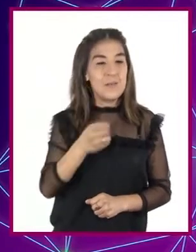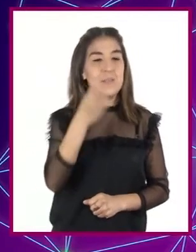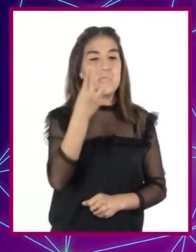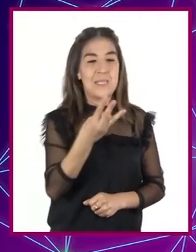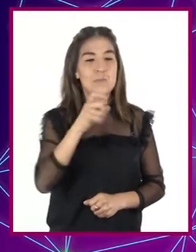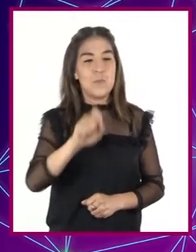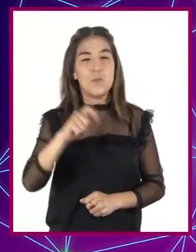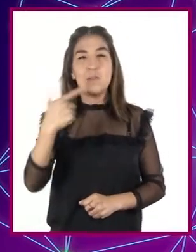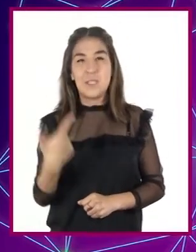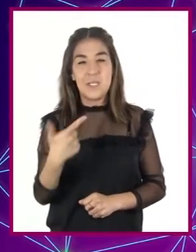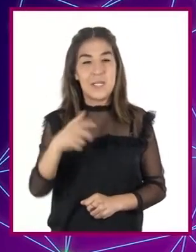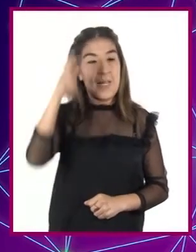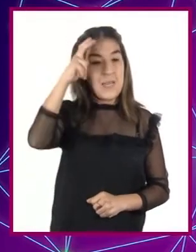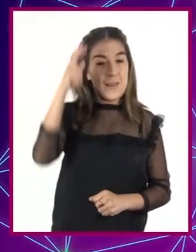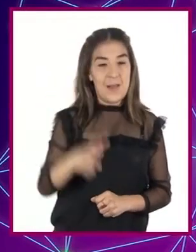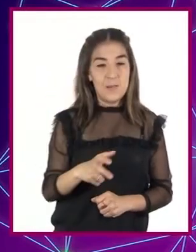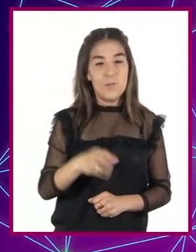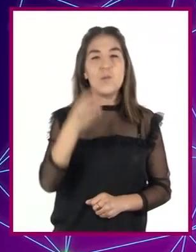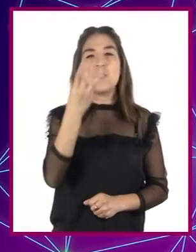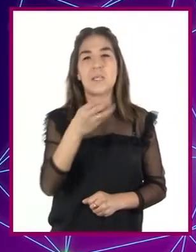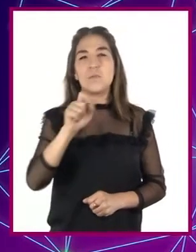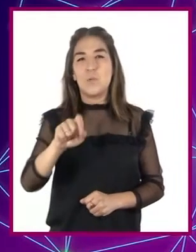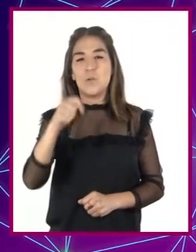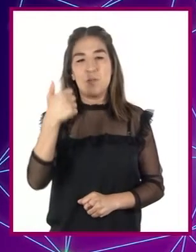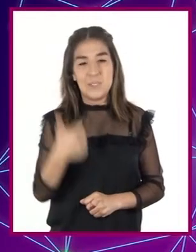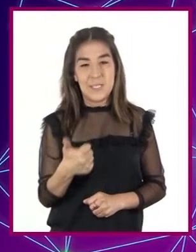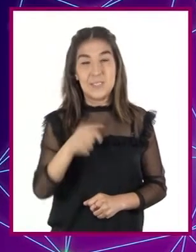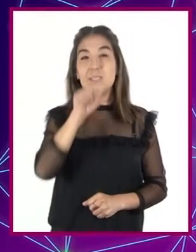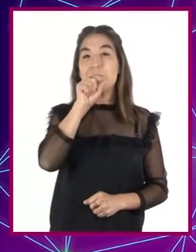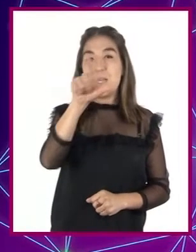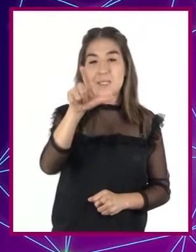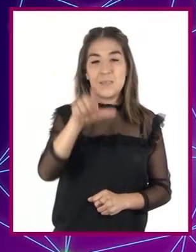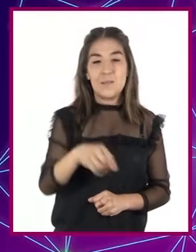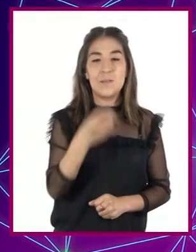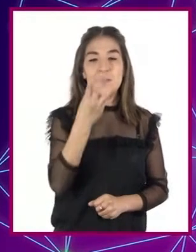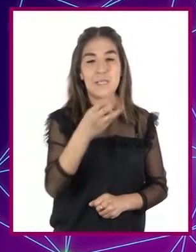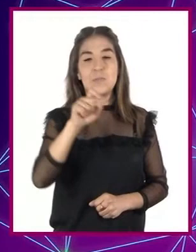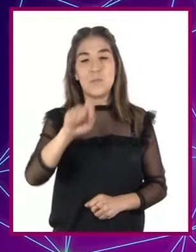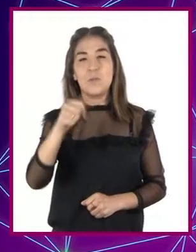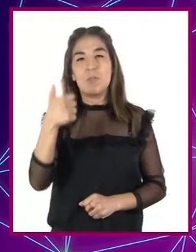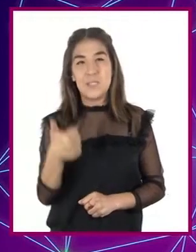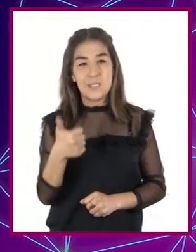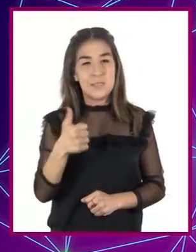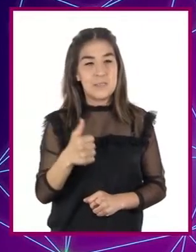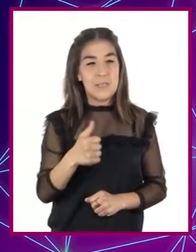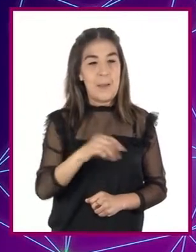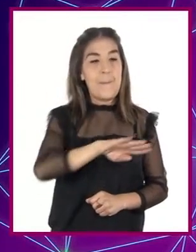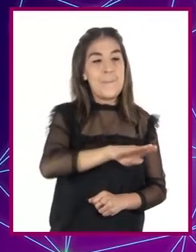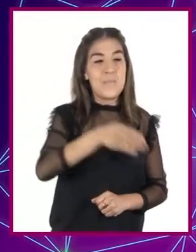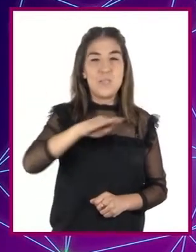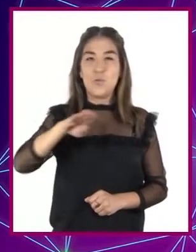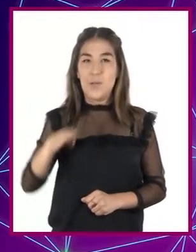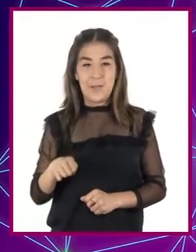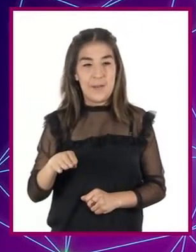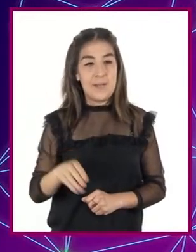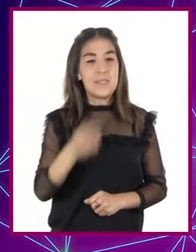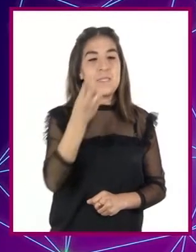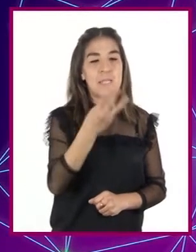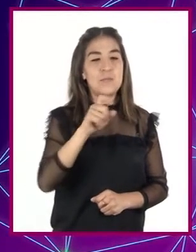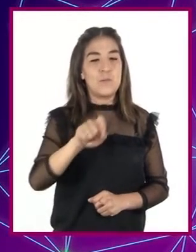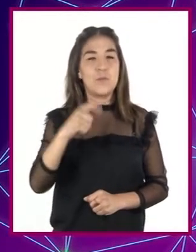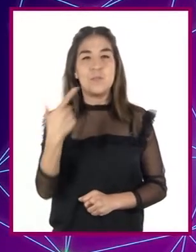3.7. Hidalgo, 3.6. Jalisco, 3.6. Michoacán de Ocampo,